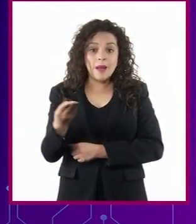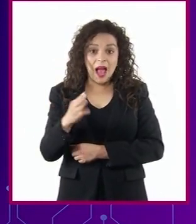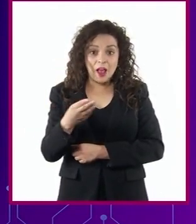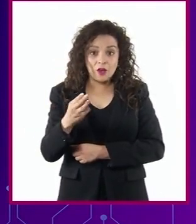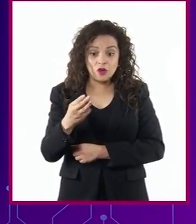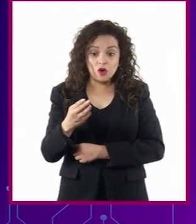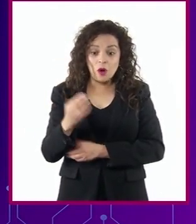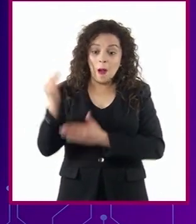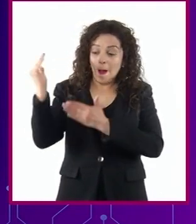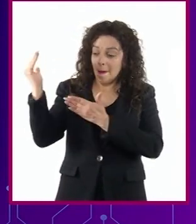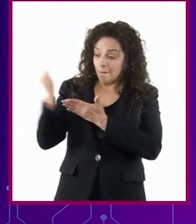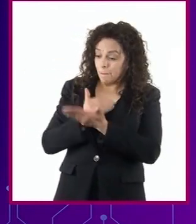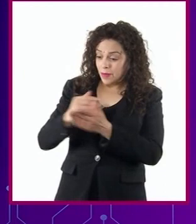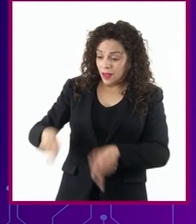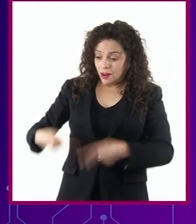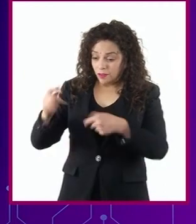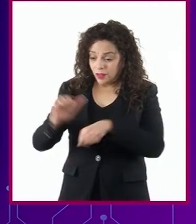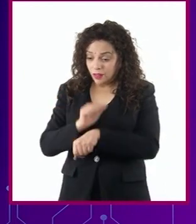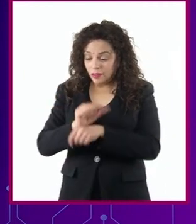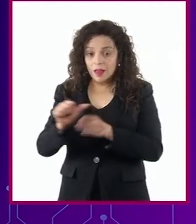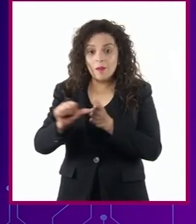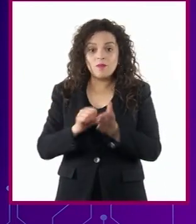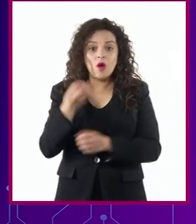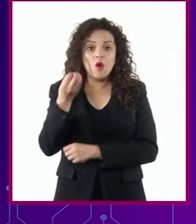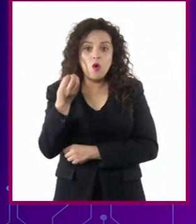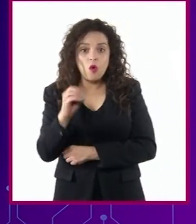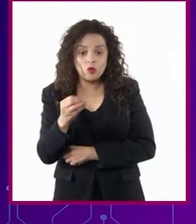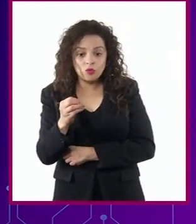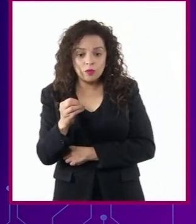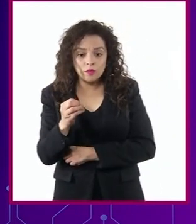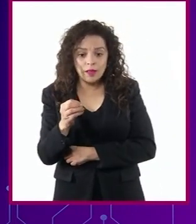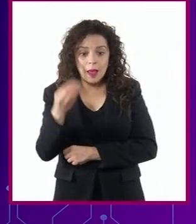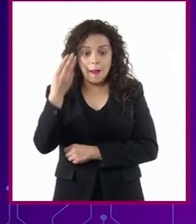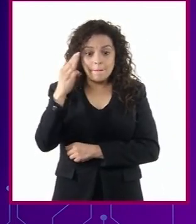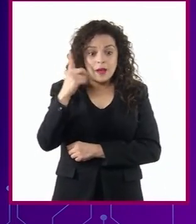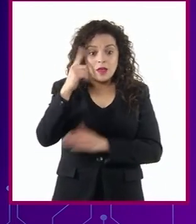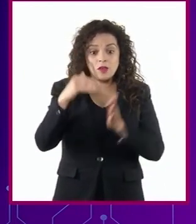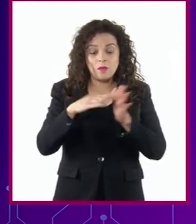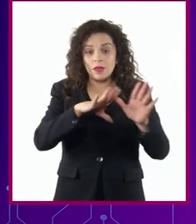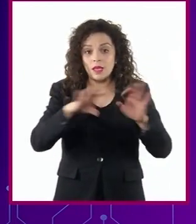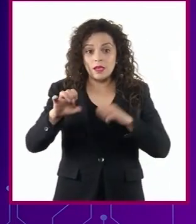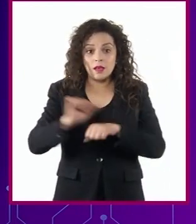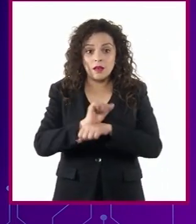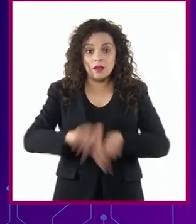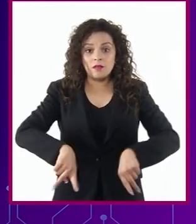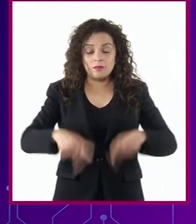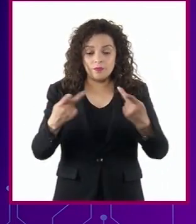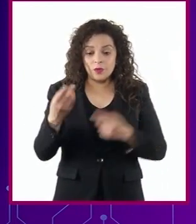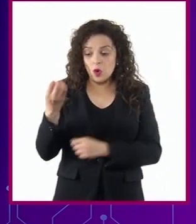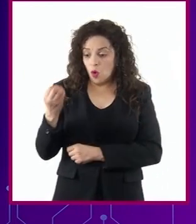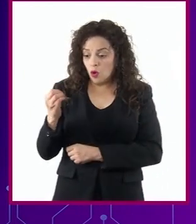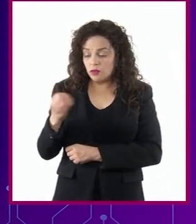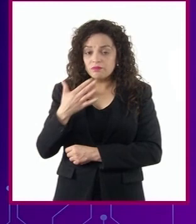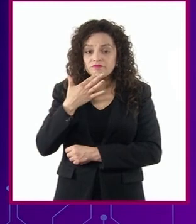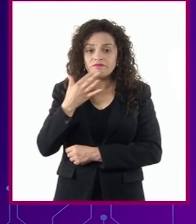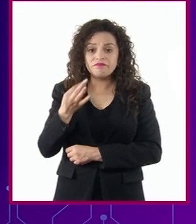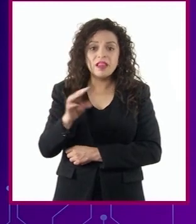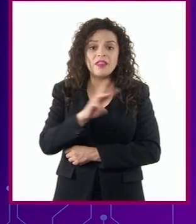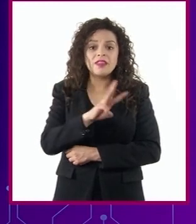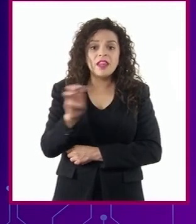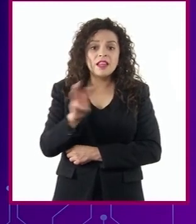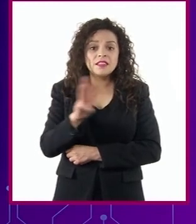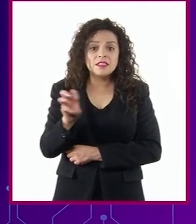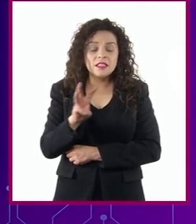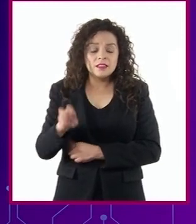octubre. En mayo se vendieron 1,500 automóviles, mientras que en octubre solo fueron 300. En el lapso del